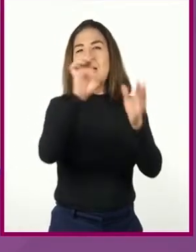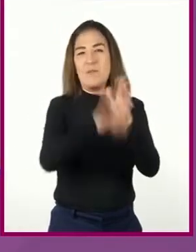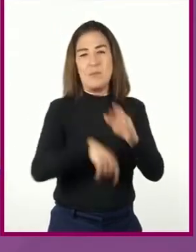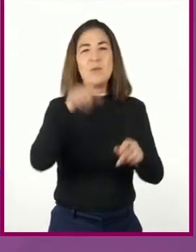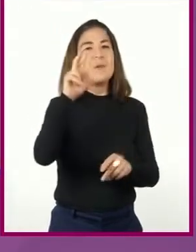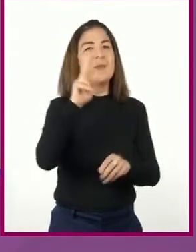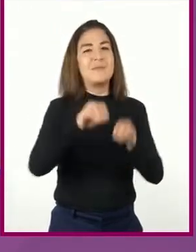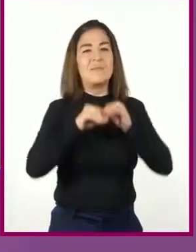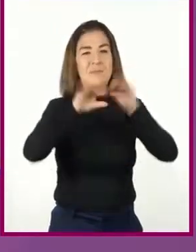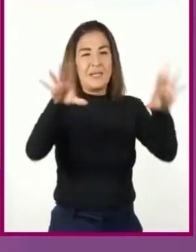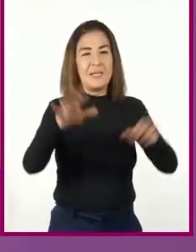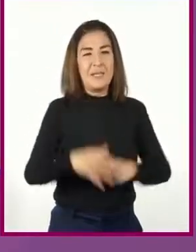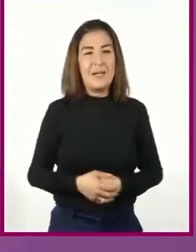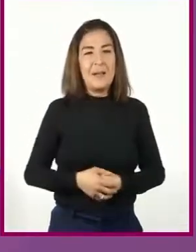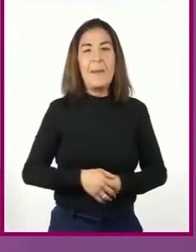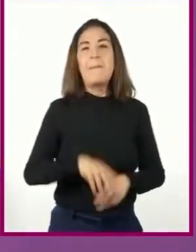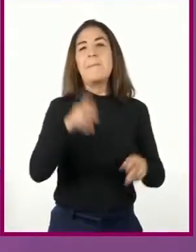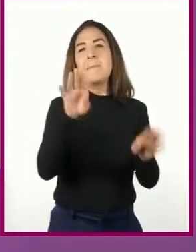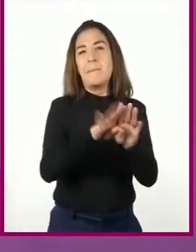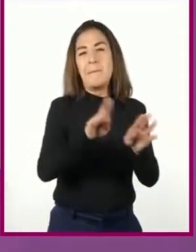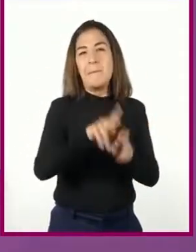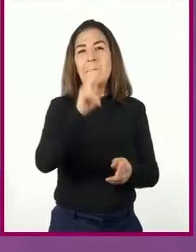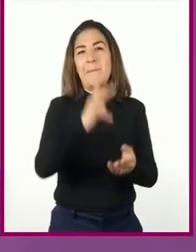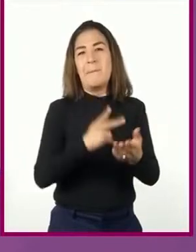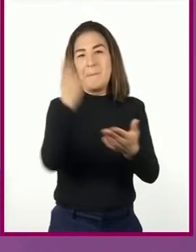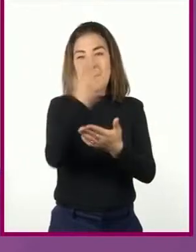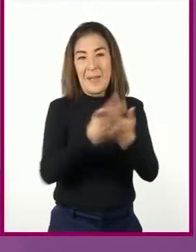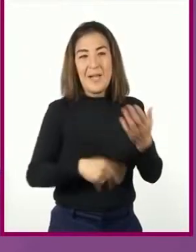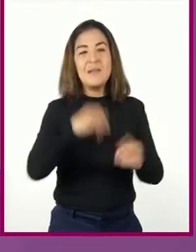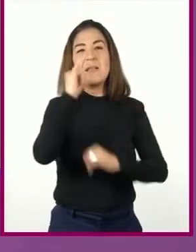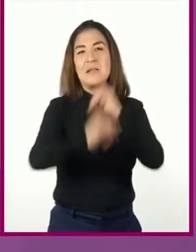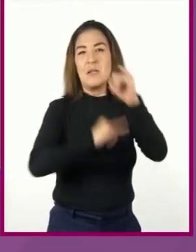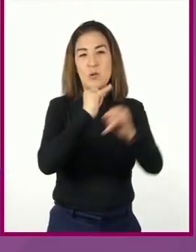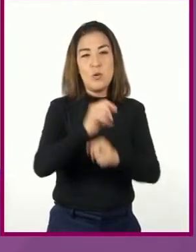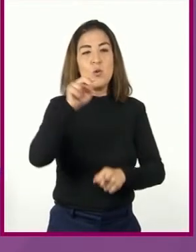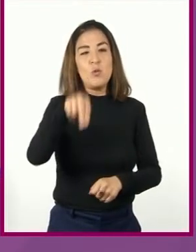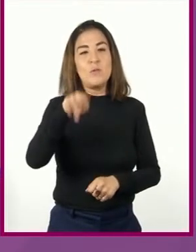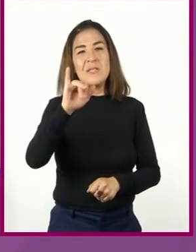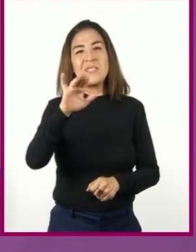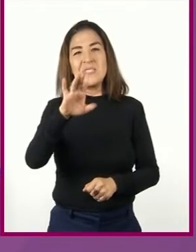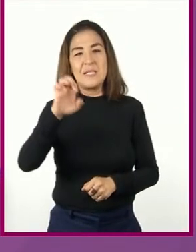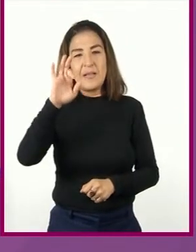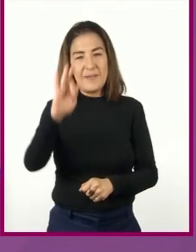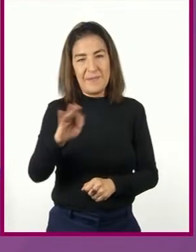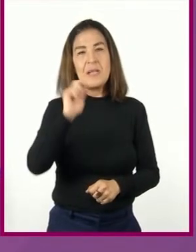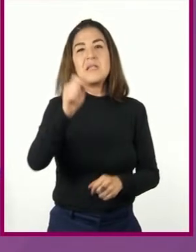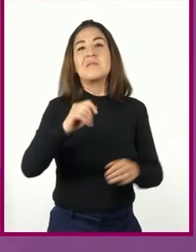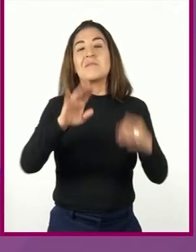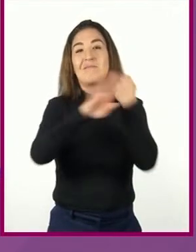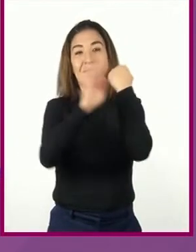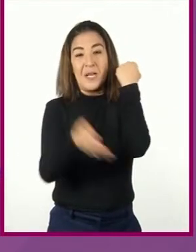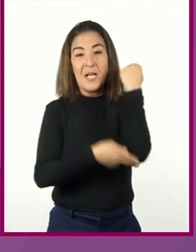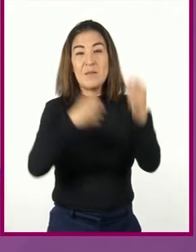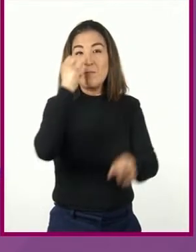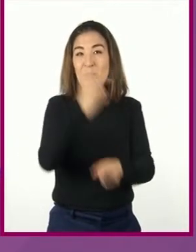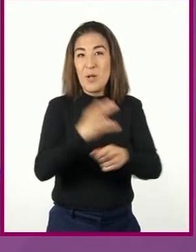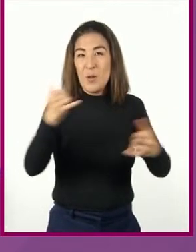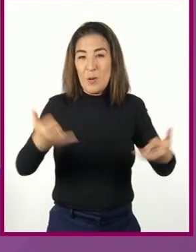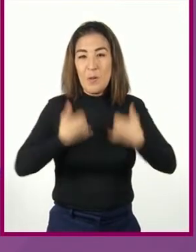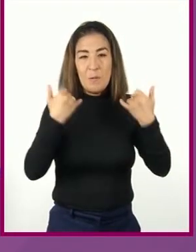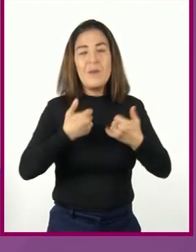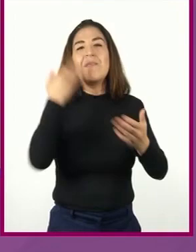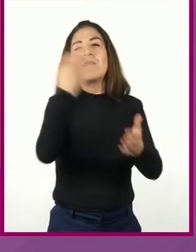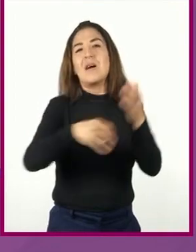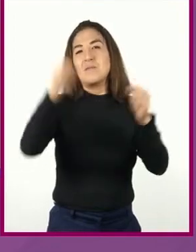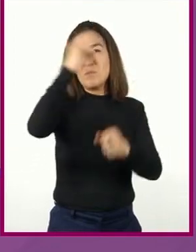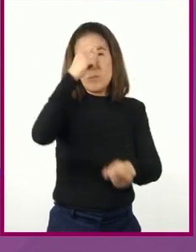prensa de la organización Plan Internacional y la UNICEF, titulado "El embarazo adolescente está ligado a la falta de oportunidades y la